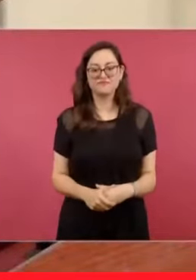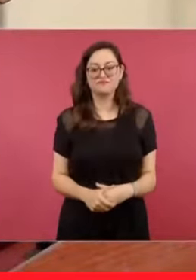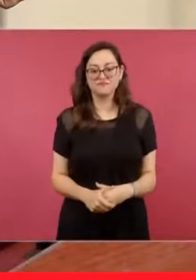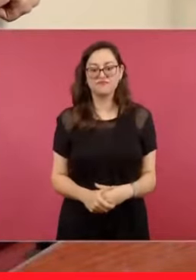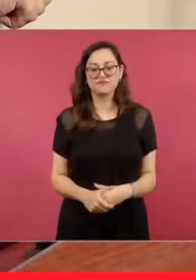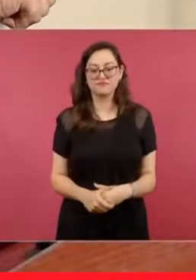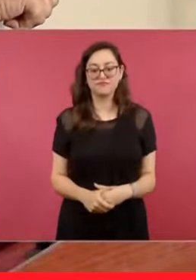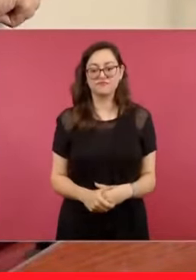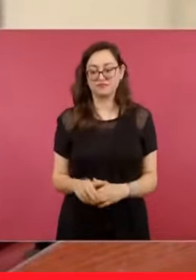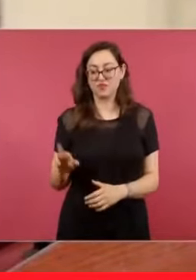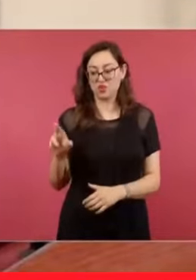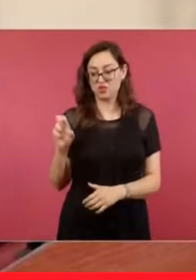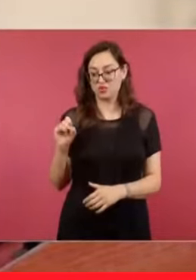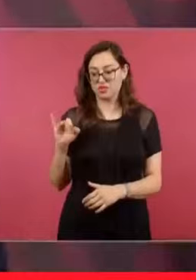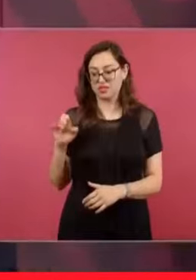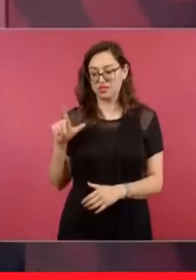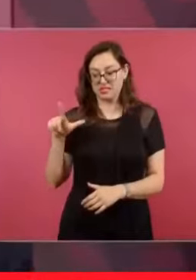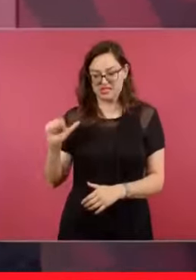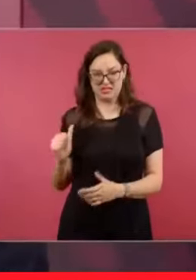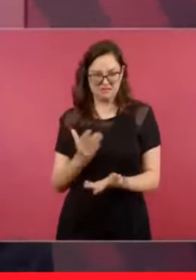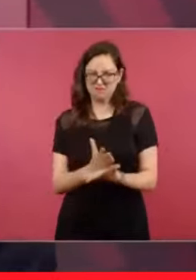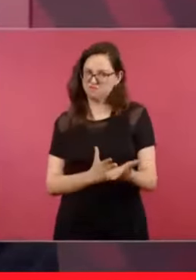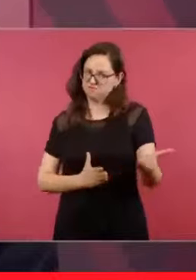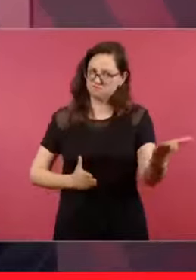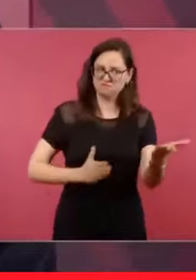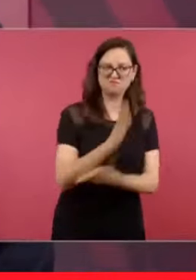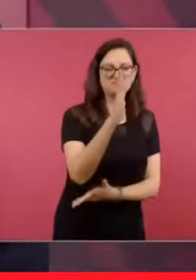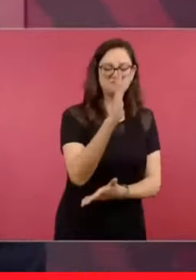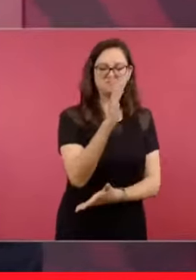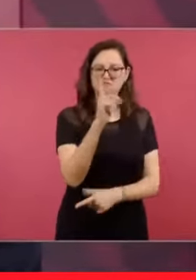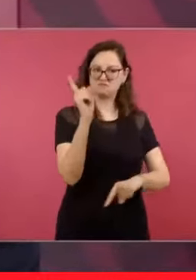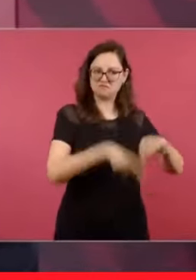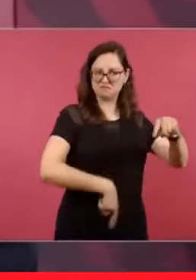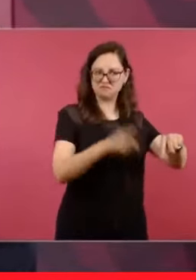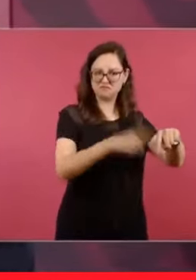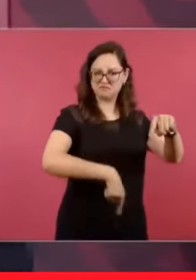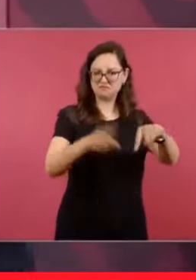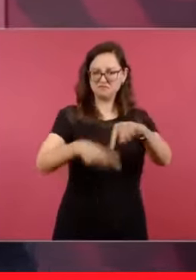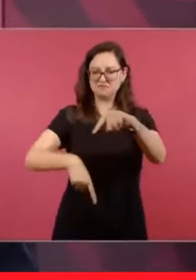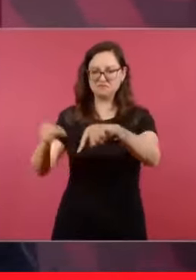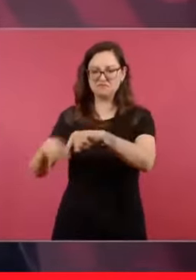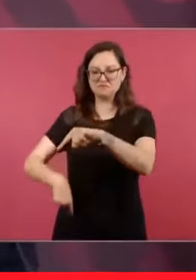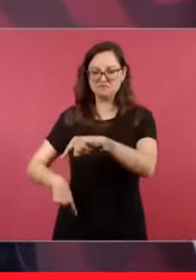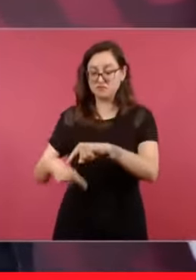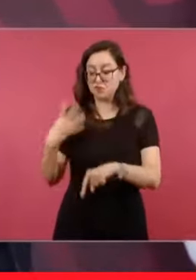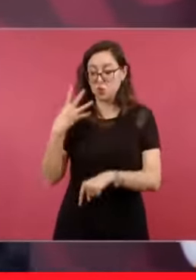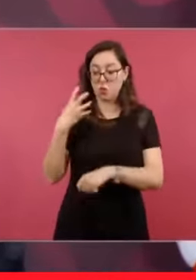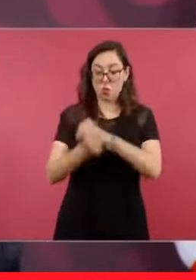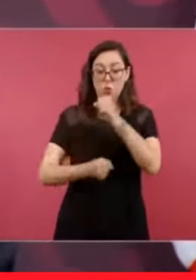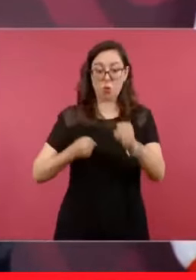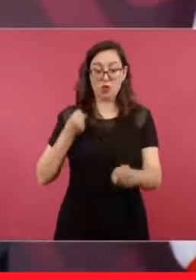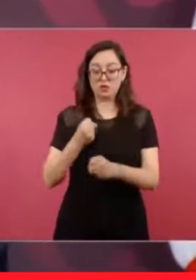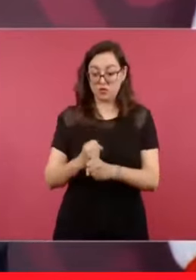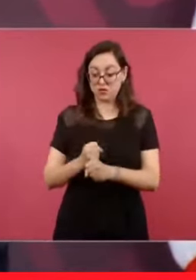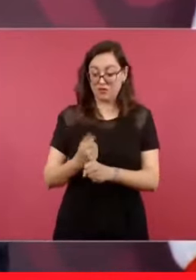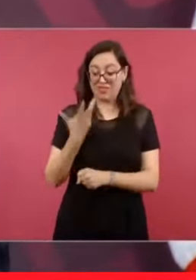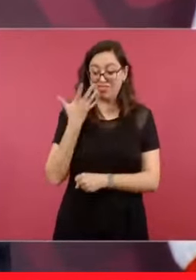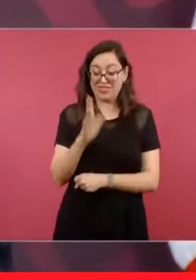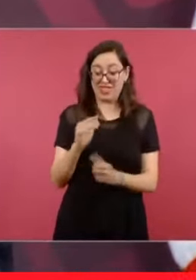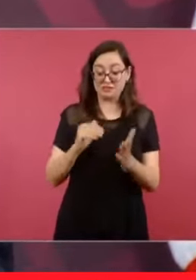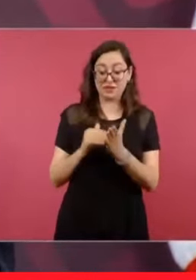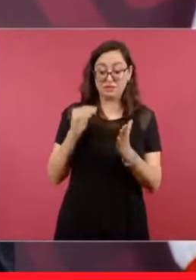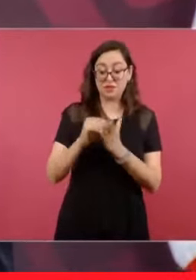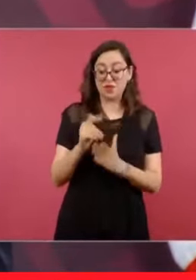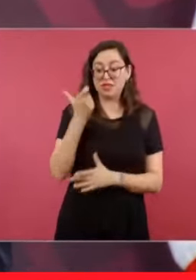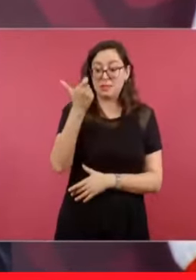intervención de ricela 10,000 millones de pesos pero como los contratos son a 20 años